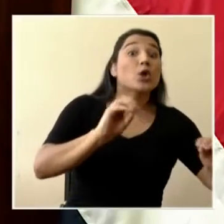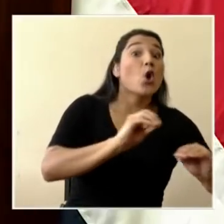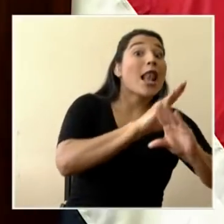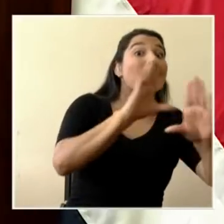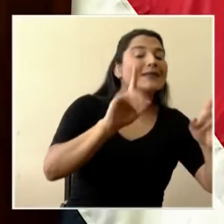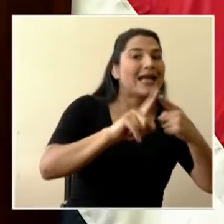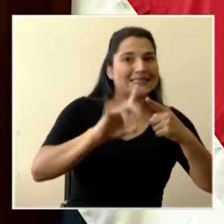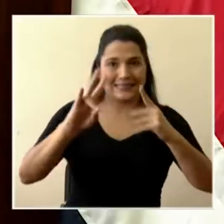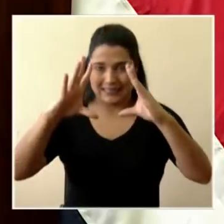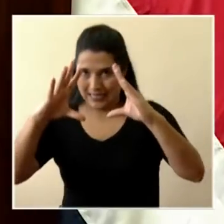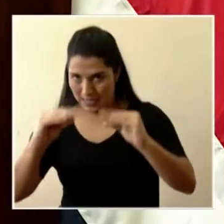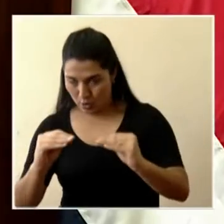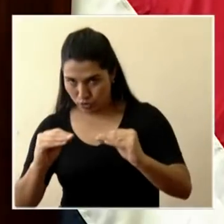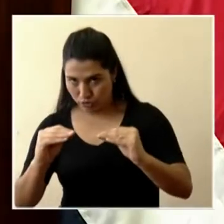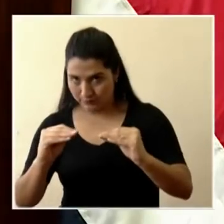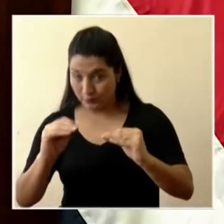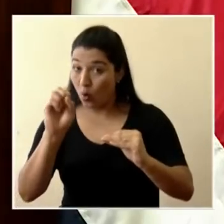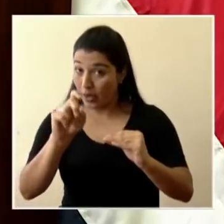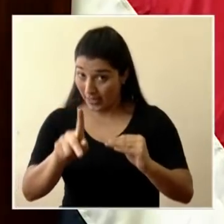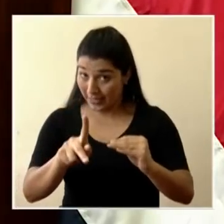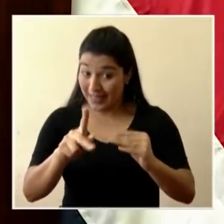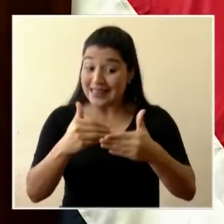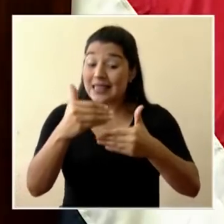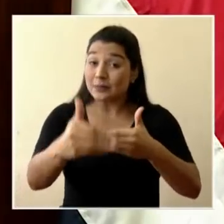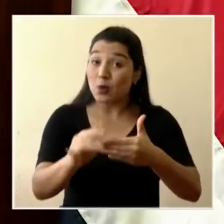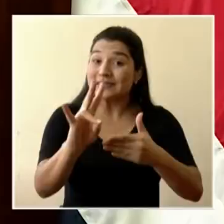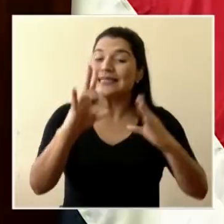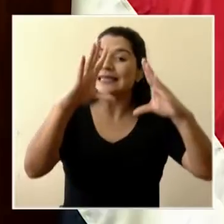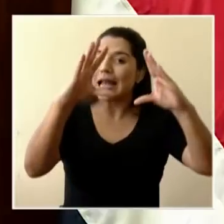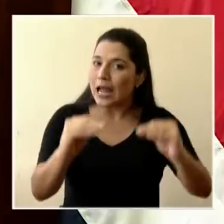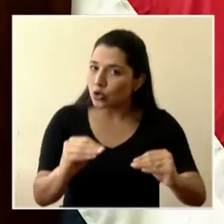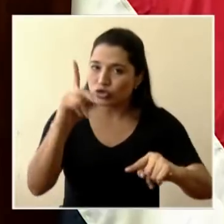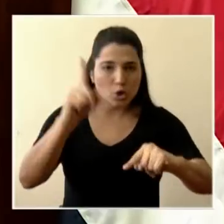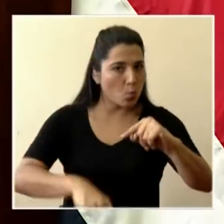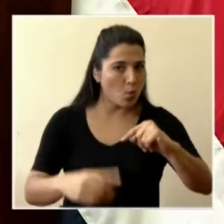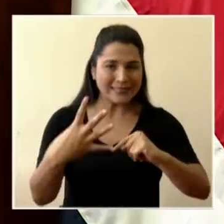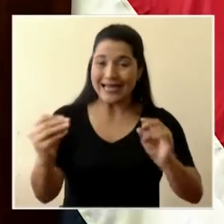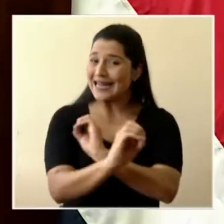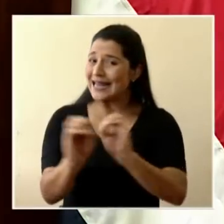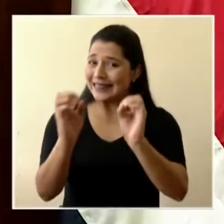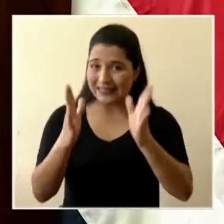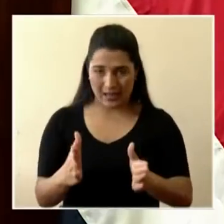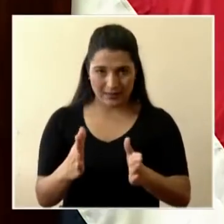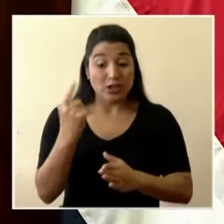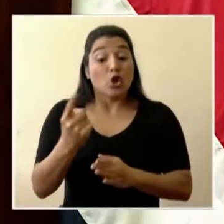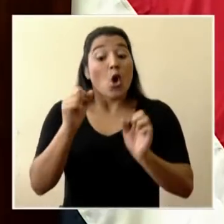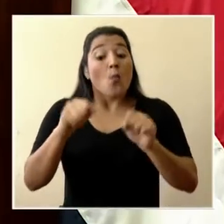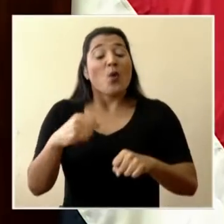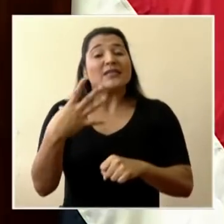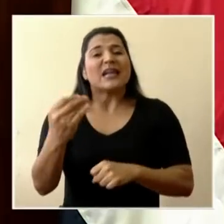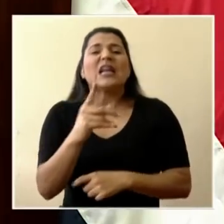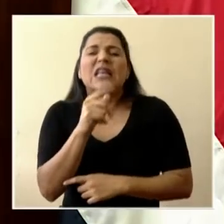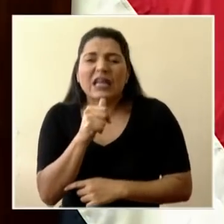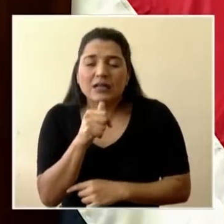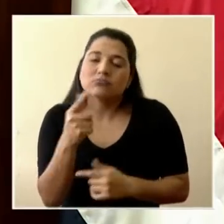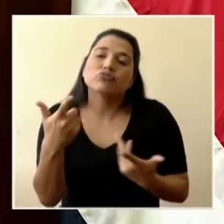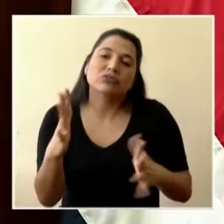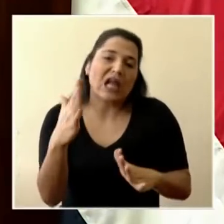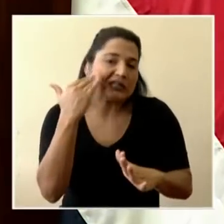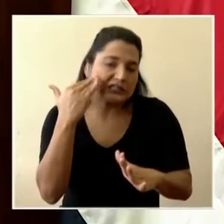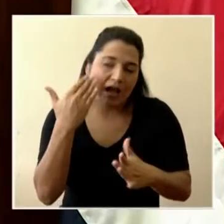la restricción es total, solo podrán circular los que tienen excepción. ¿Cuáles son esas excepciones? Bueno, las que ya hemos hablado